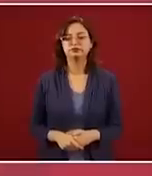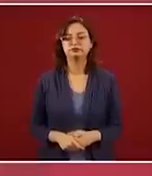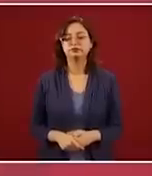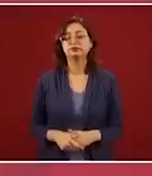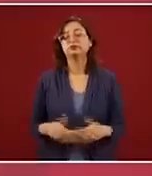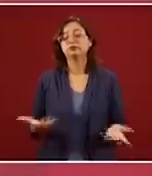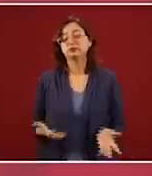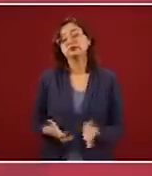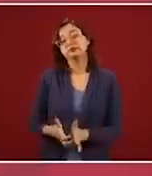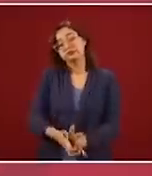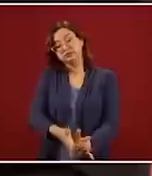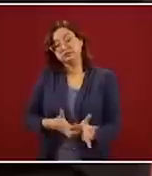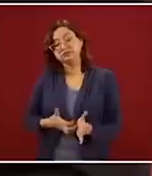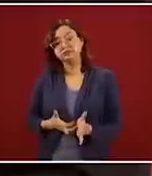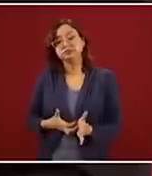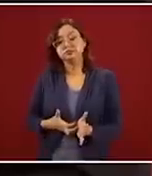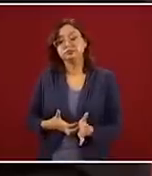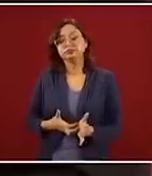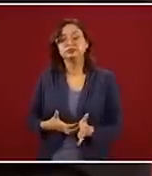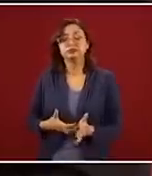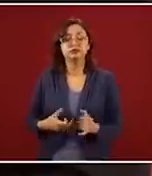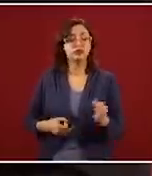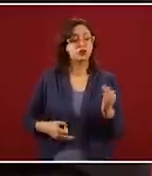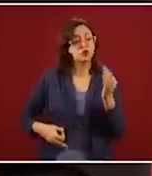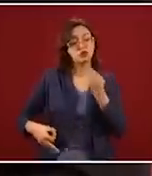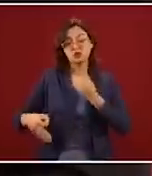además, todo lo que se iba a pagar